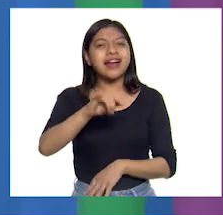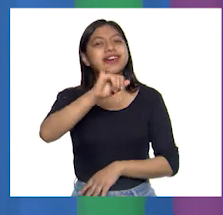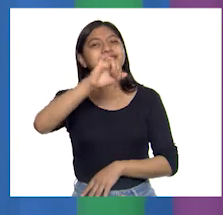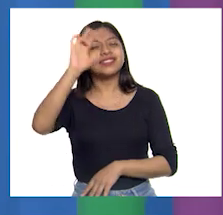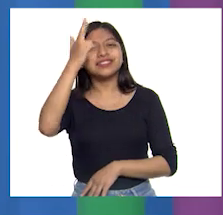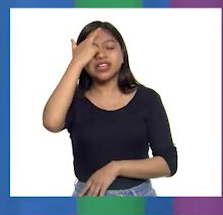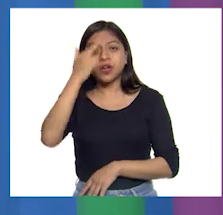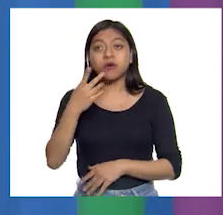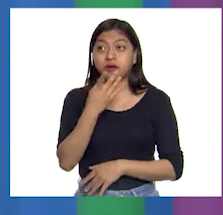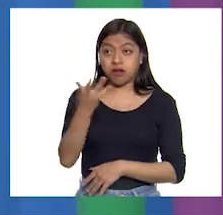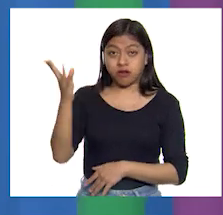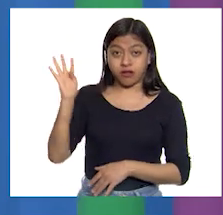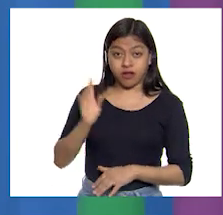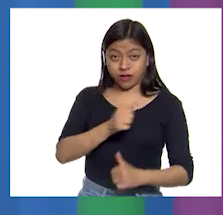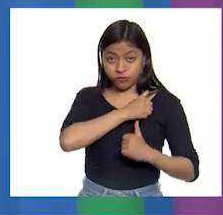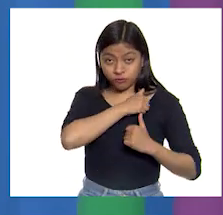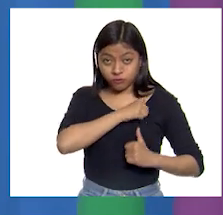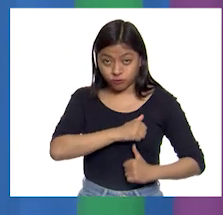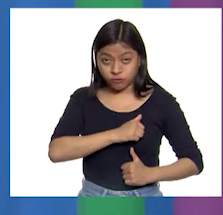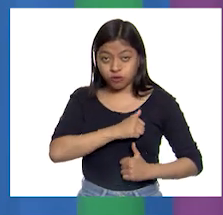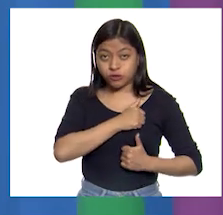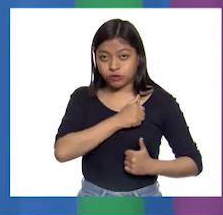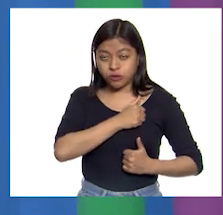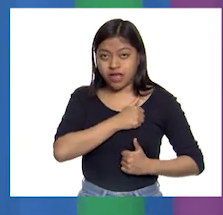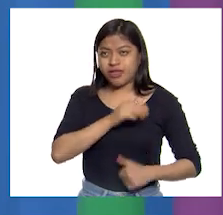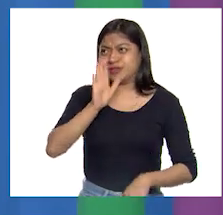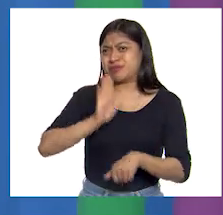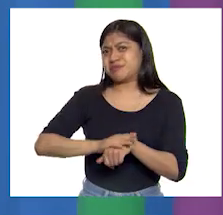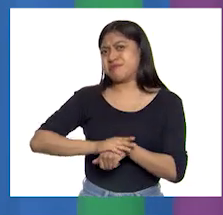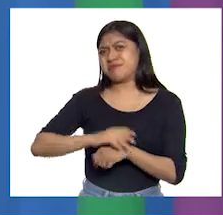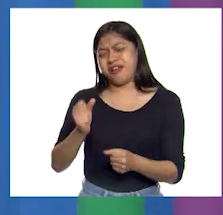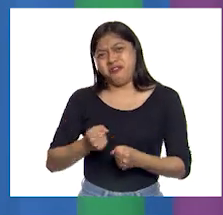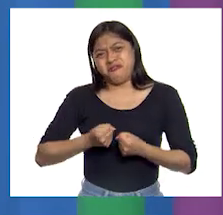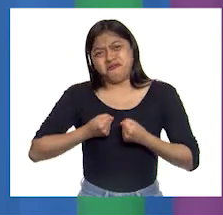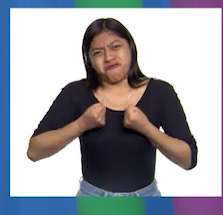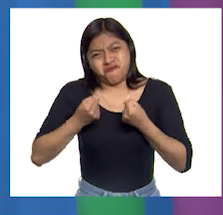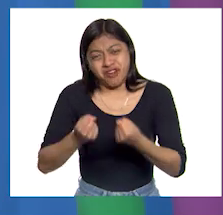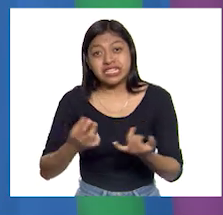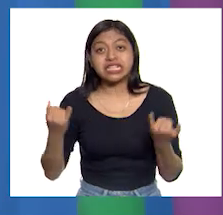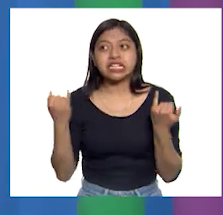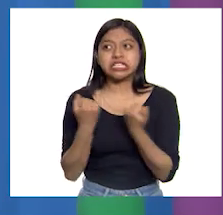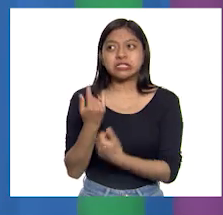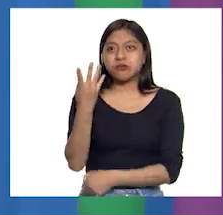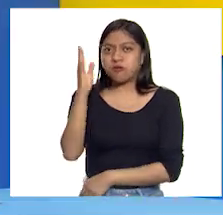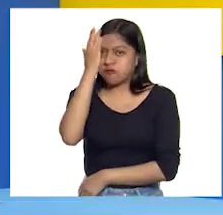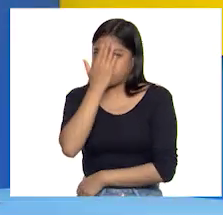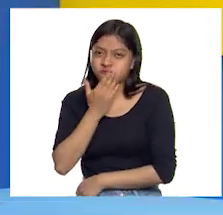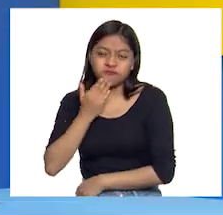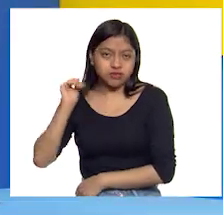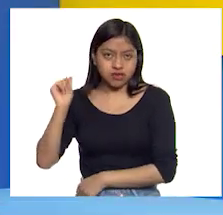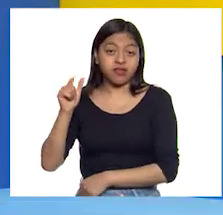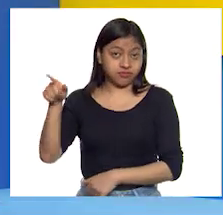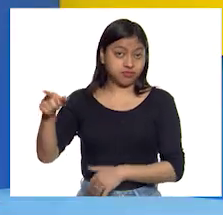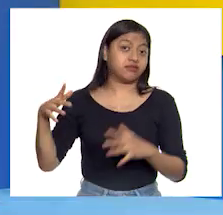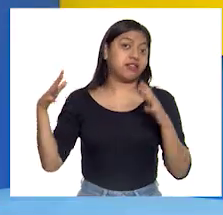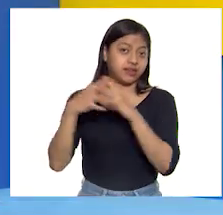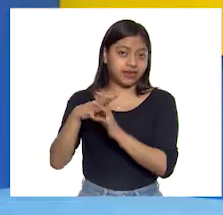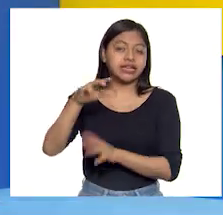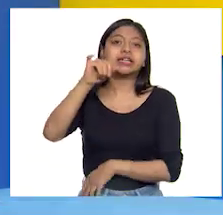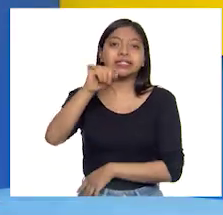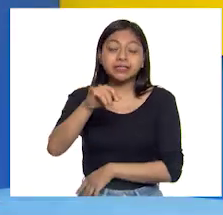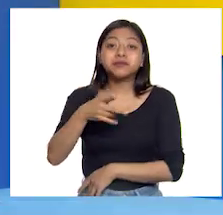que el ejército francés era uno de los ejércitos más poderosos y mejor entrenados. Así es. Y a pesar